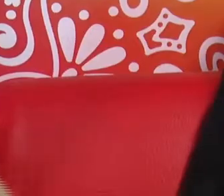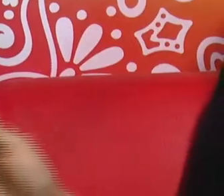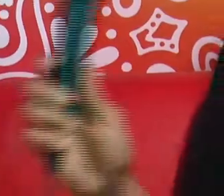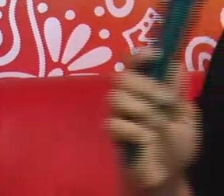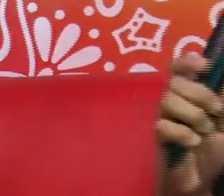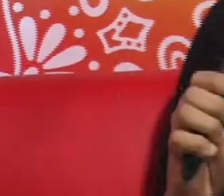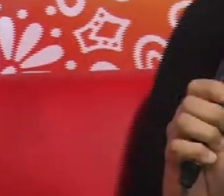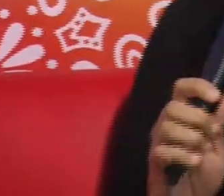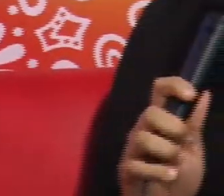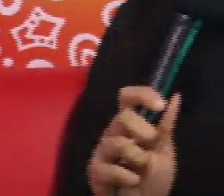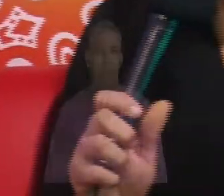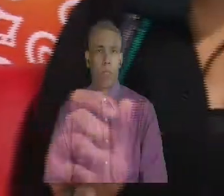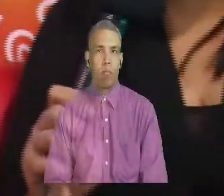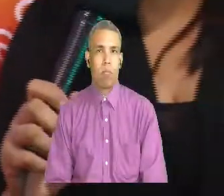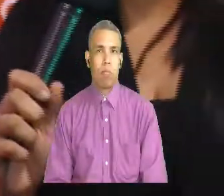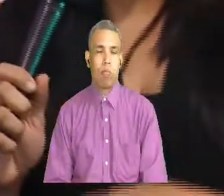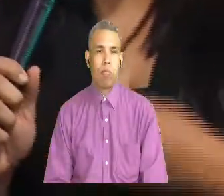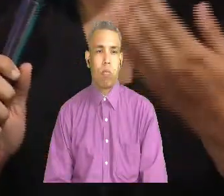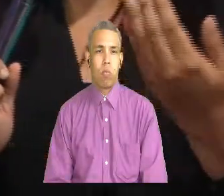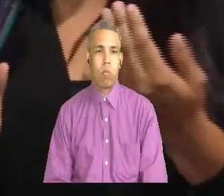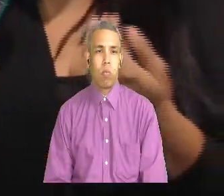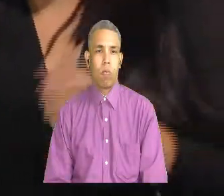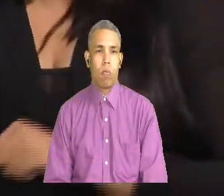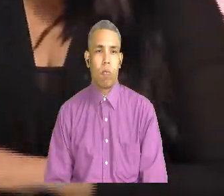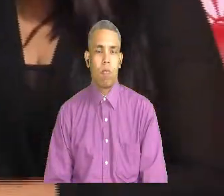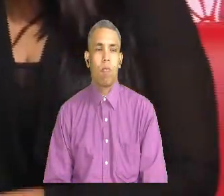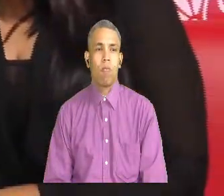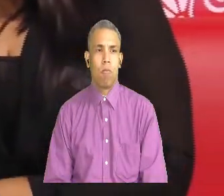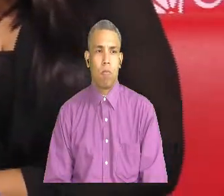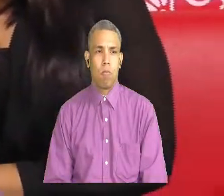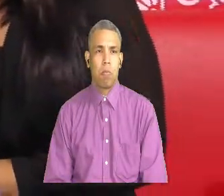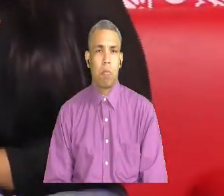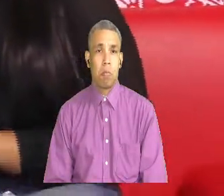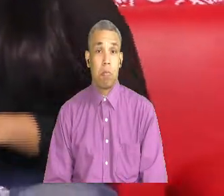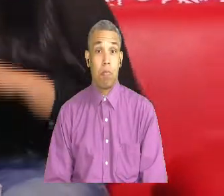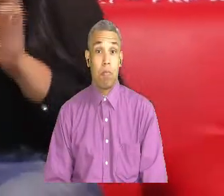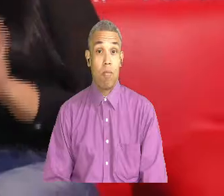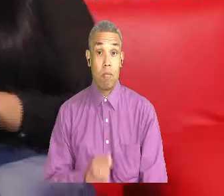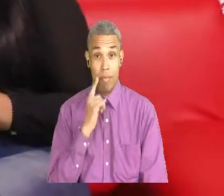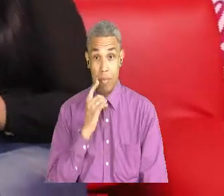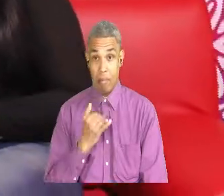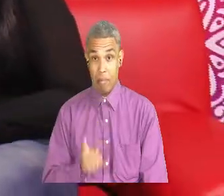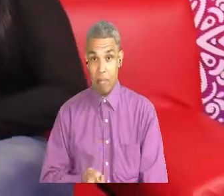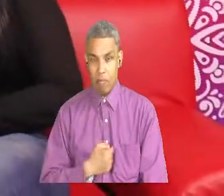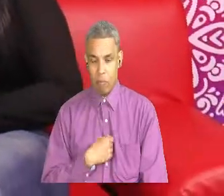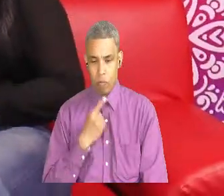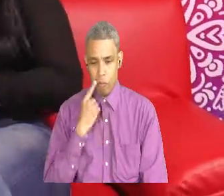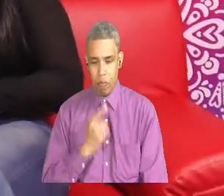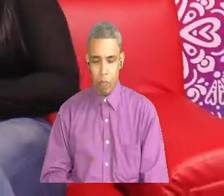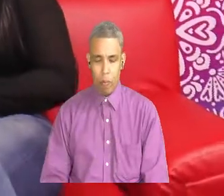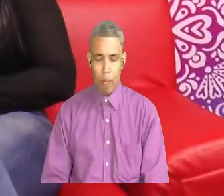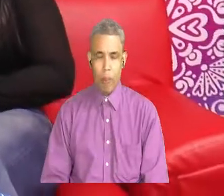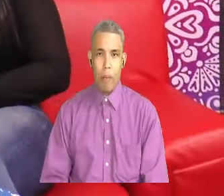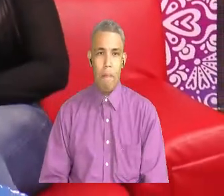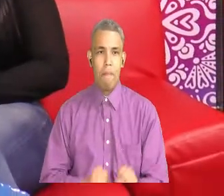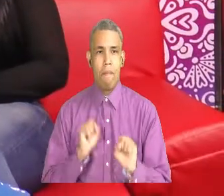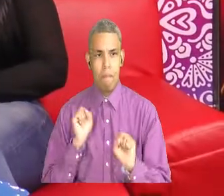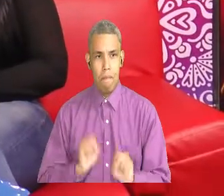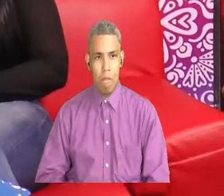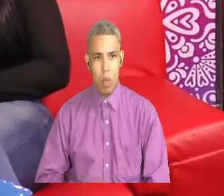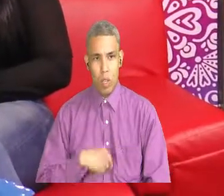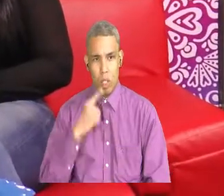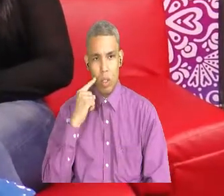adelante. Bueno, invitemos entonces a todos esos posibles clientes que en estos momentos nos están viendo. Uno, para que vayan y conozcan el producto de